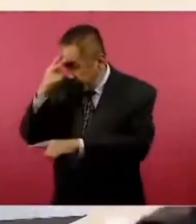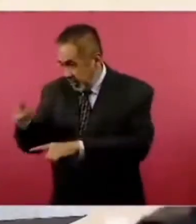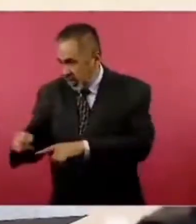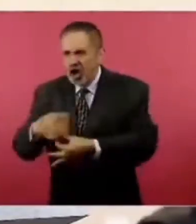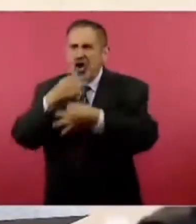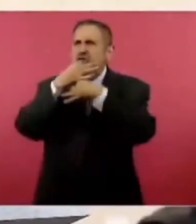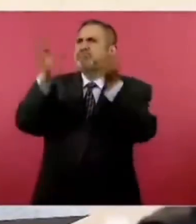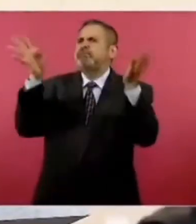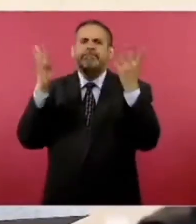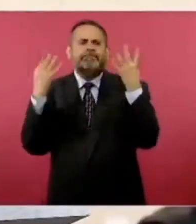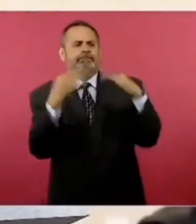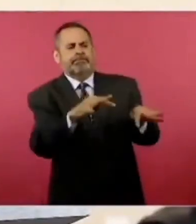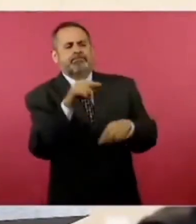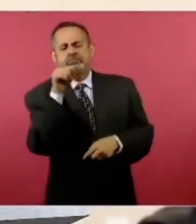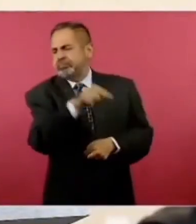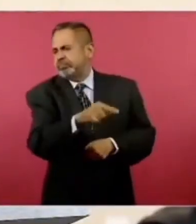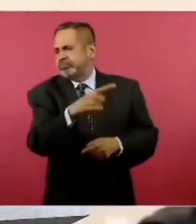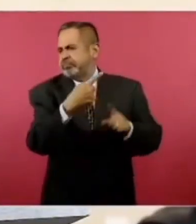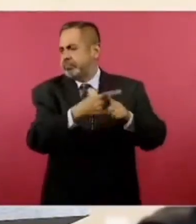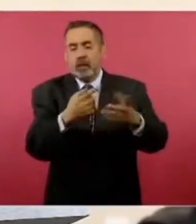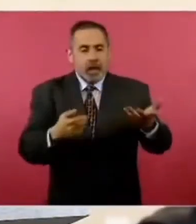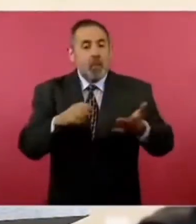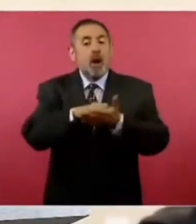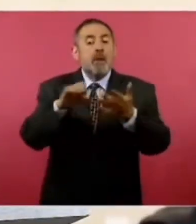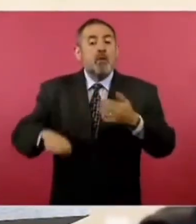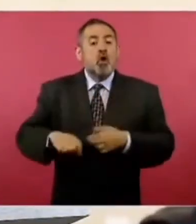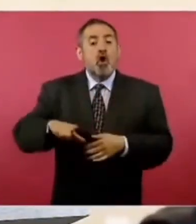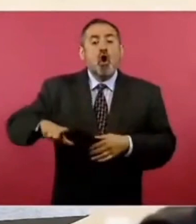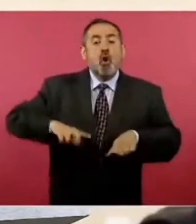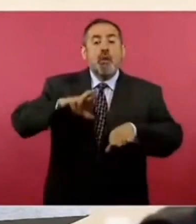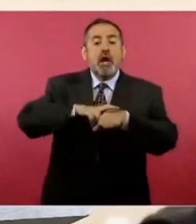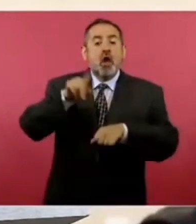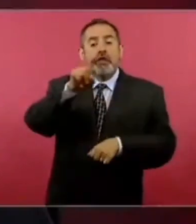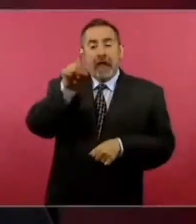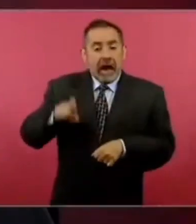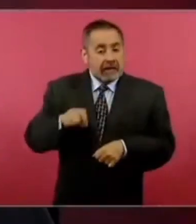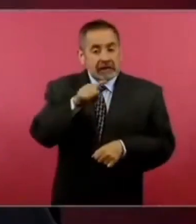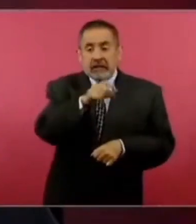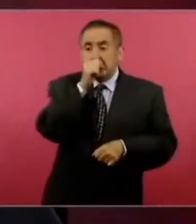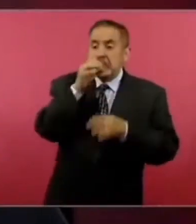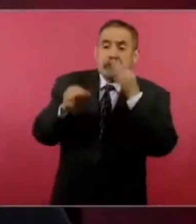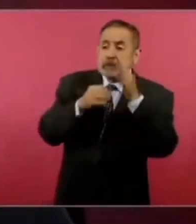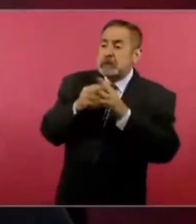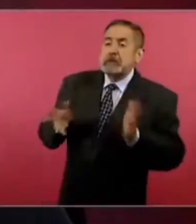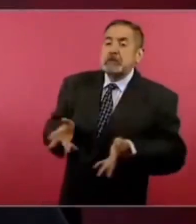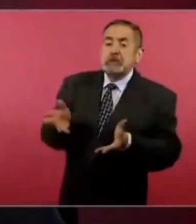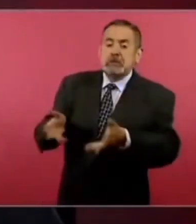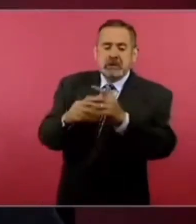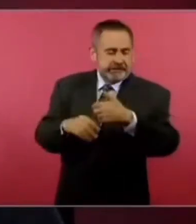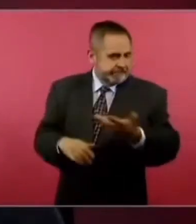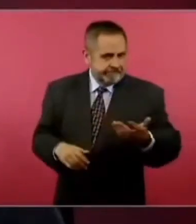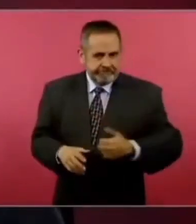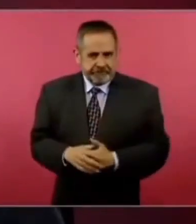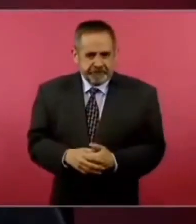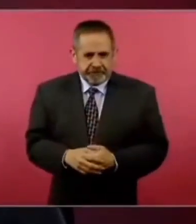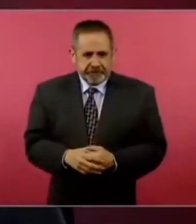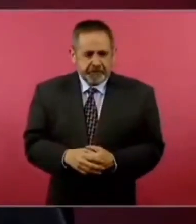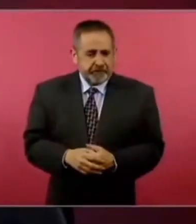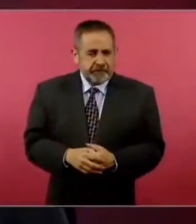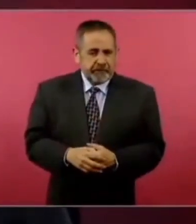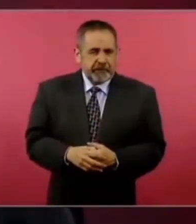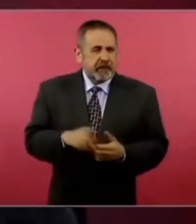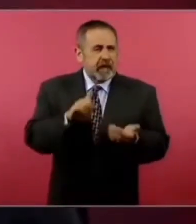gobernador de Texas que es el que promueve esas acciones porque incluso hasta